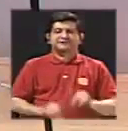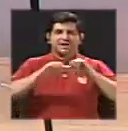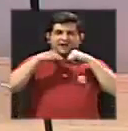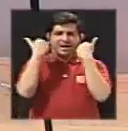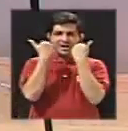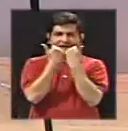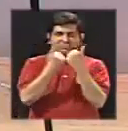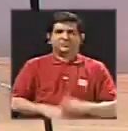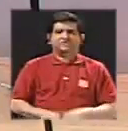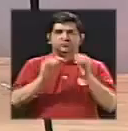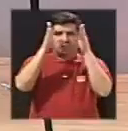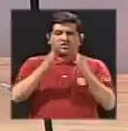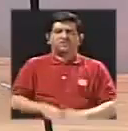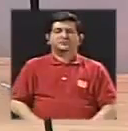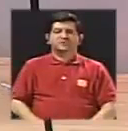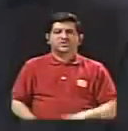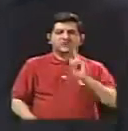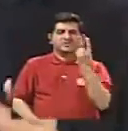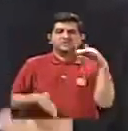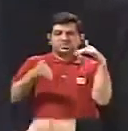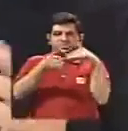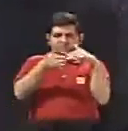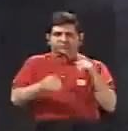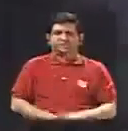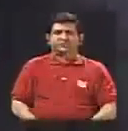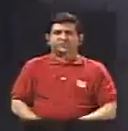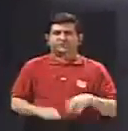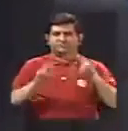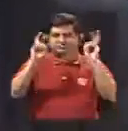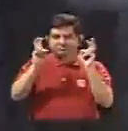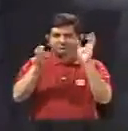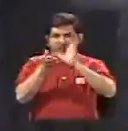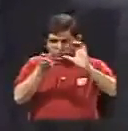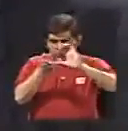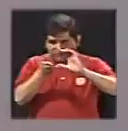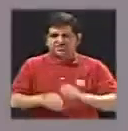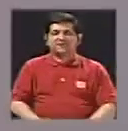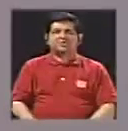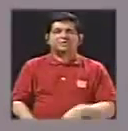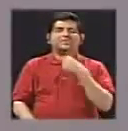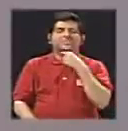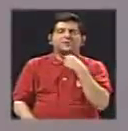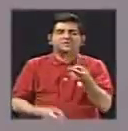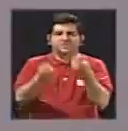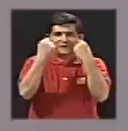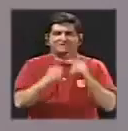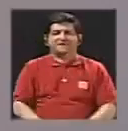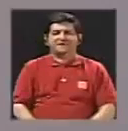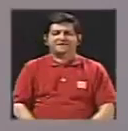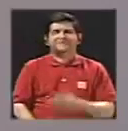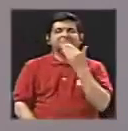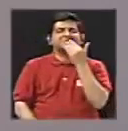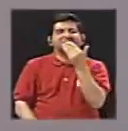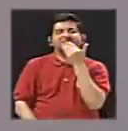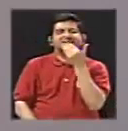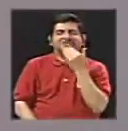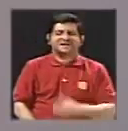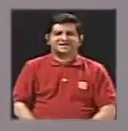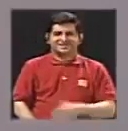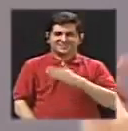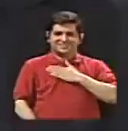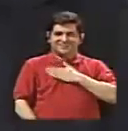Asociación de Profesores de Segunda Enseñanza. Bienvenida al programa, es un gusto tenerla con nosotros, doña Ana Doris. No, el gusto es mío, muchas gracias por